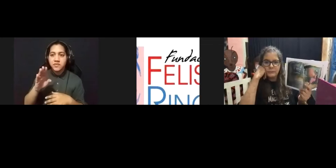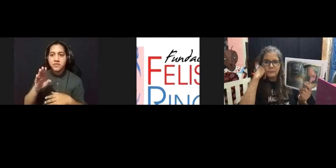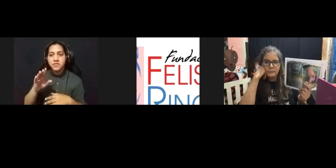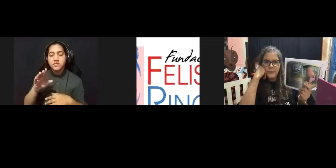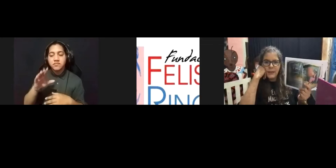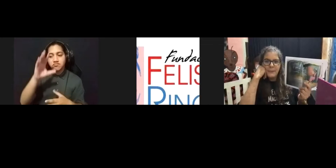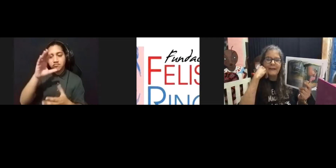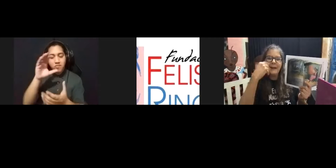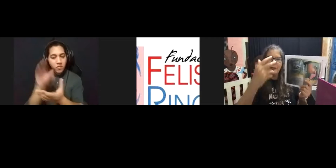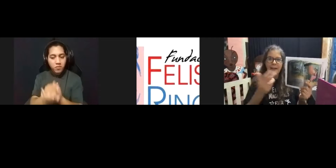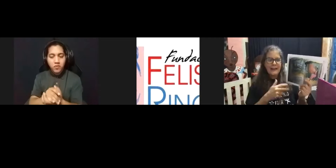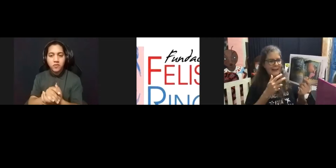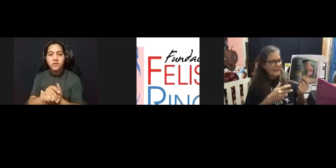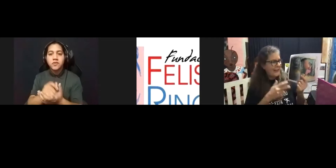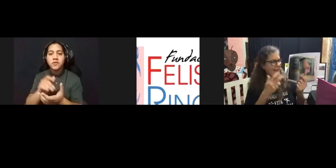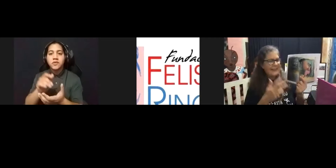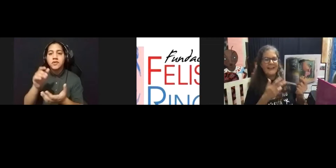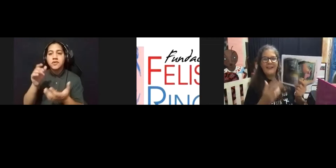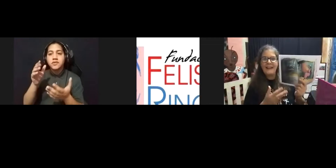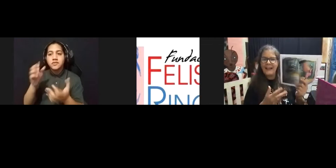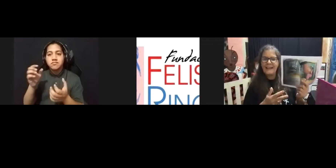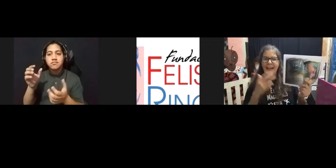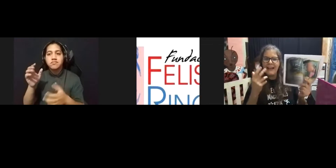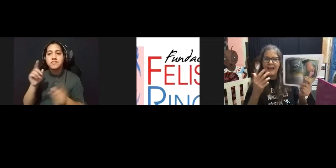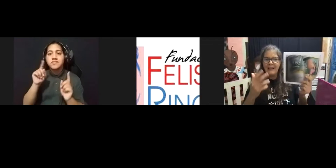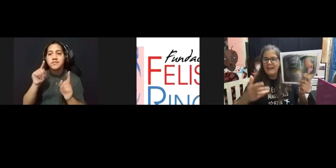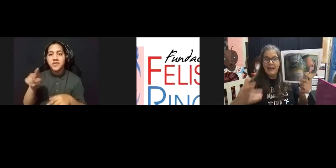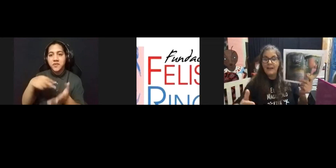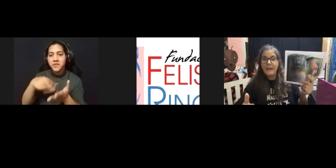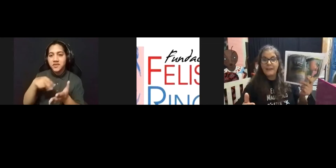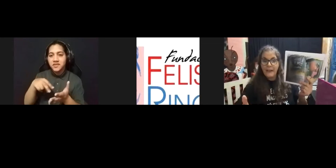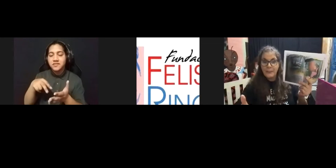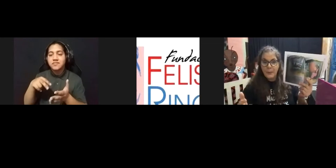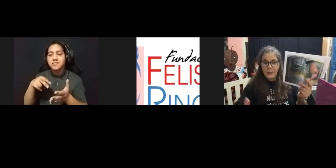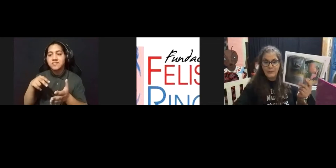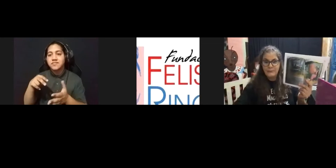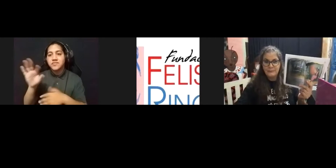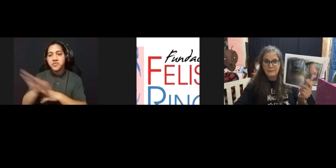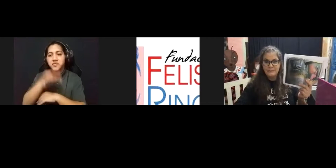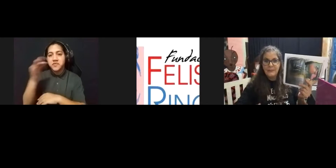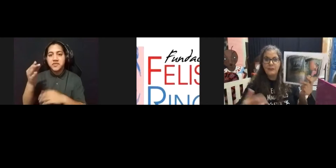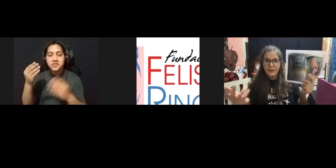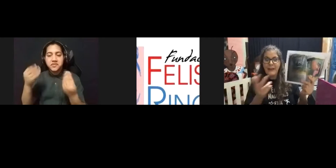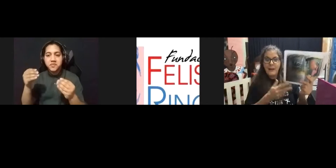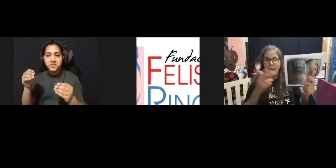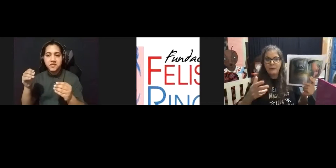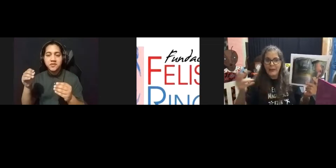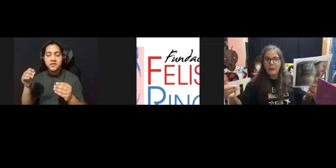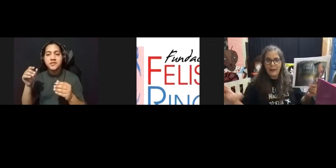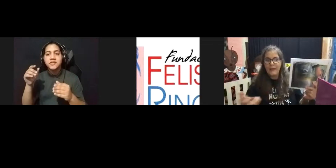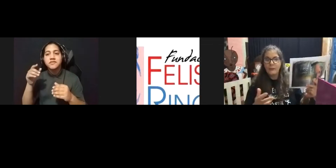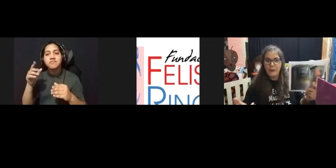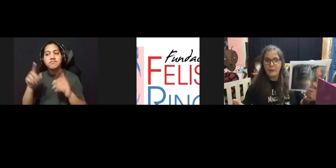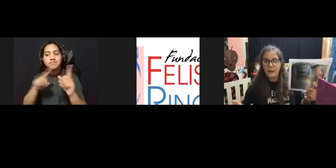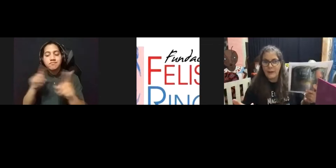marido. Marina lo que quiere es ir a bailar a la fiesta del pueblo. Entonces le va